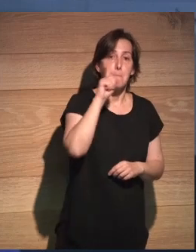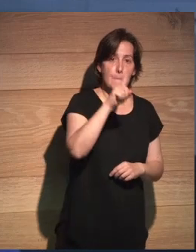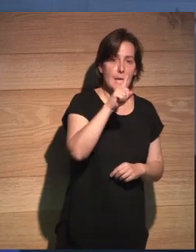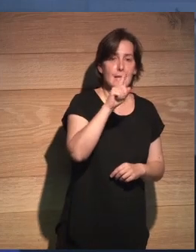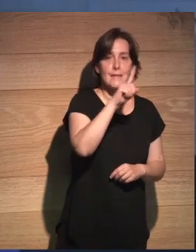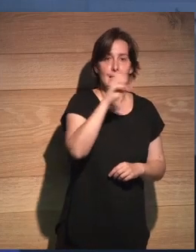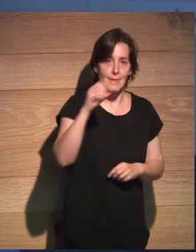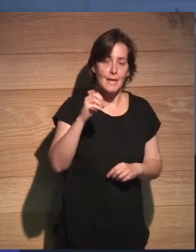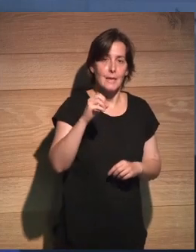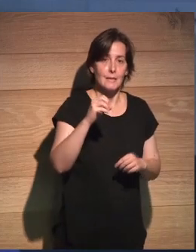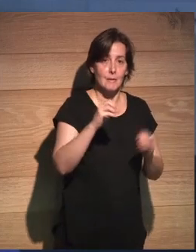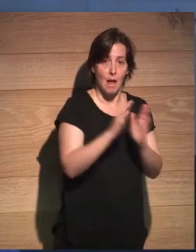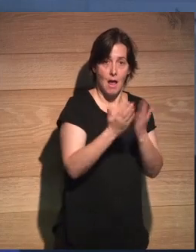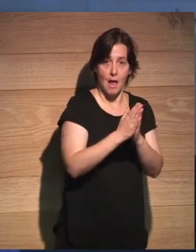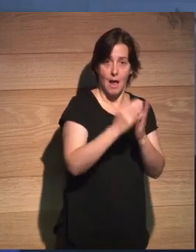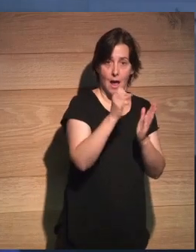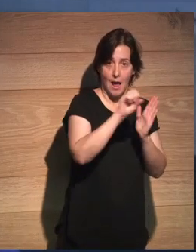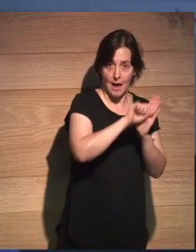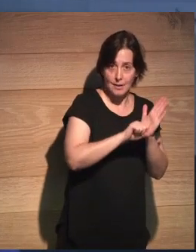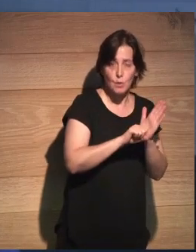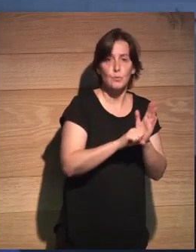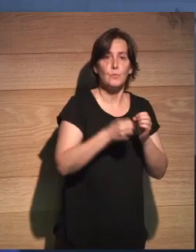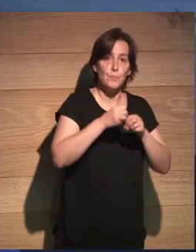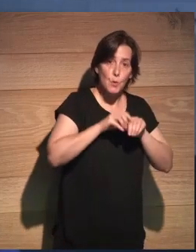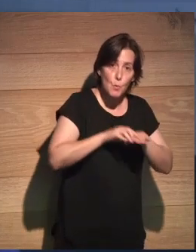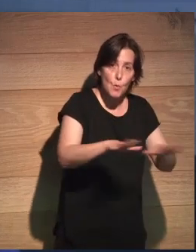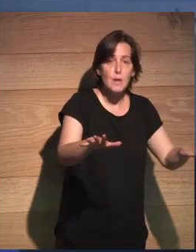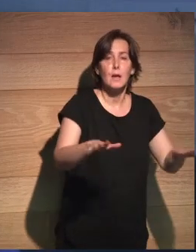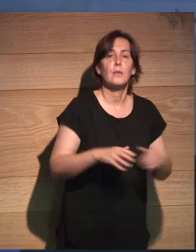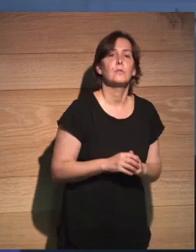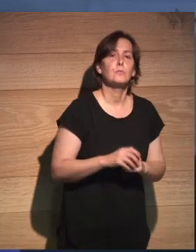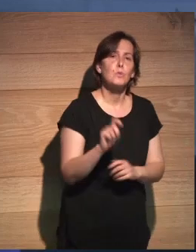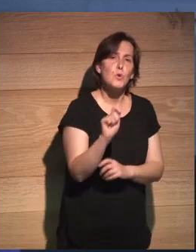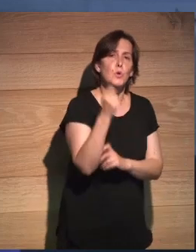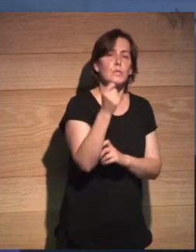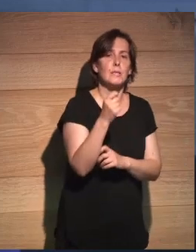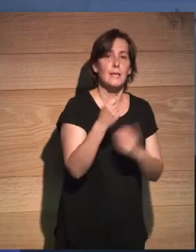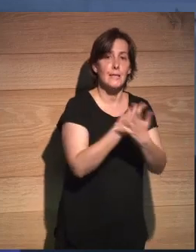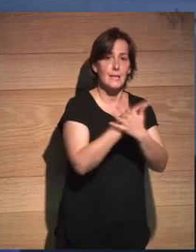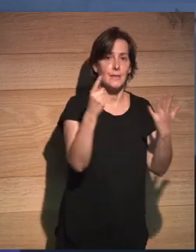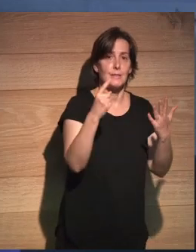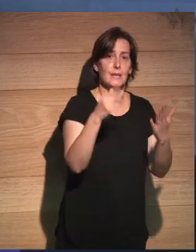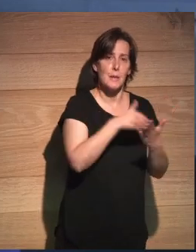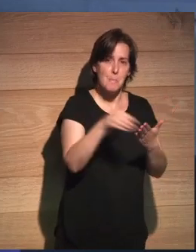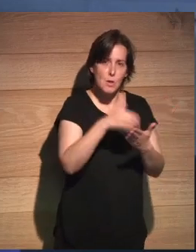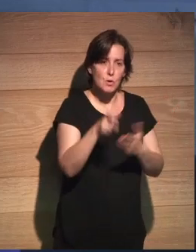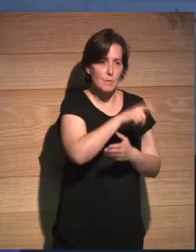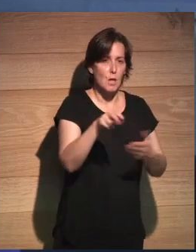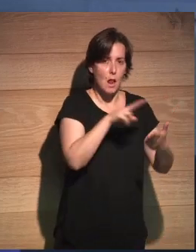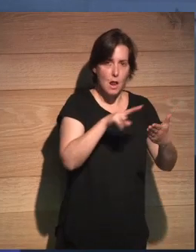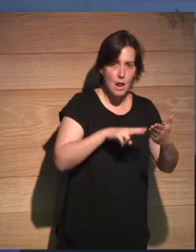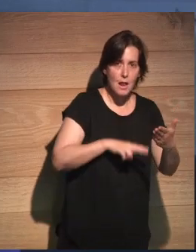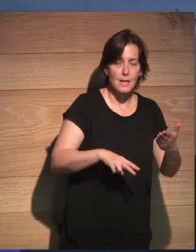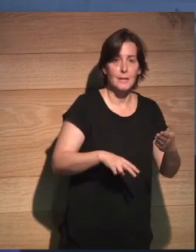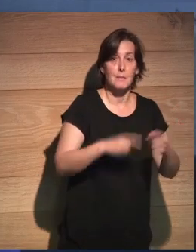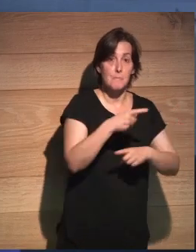artículos publicados desde el primer día hayan alcanzado 16 millones de lecturas, de las que